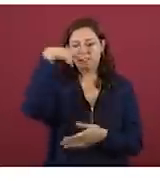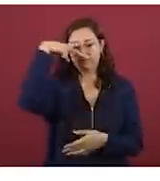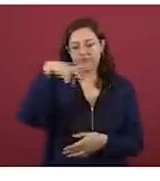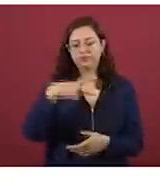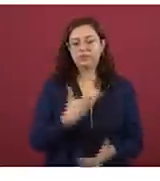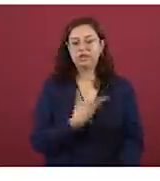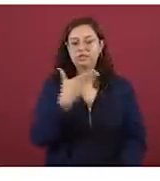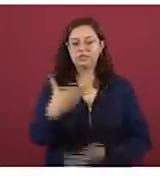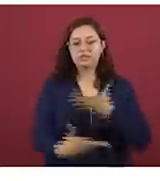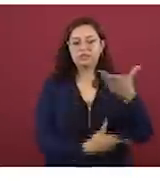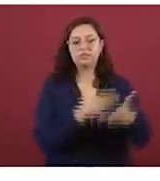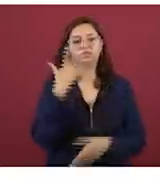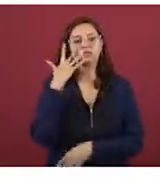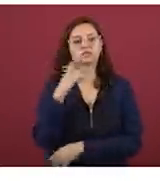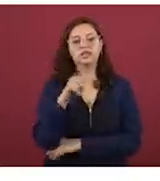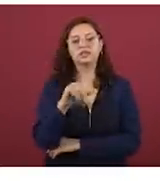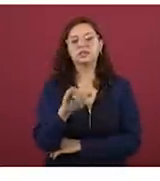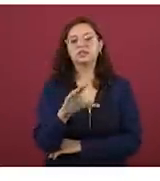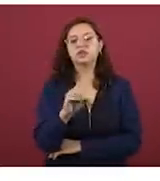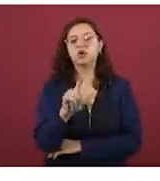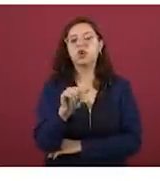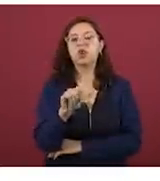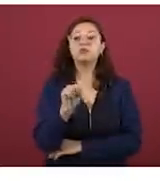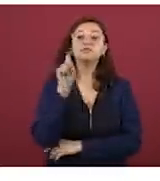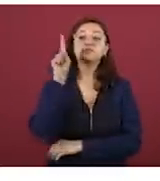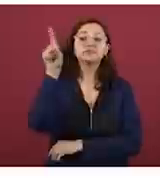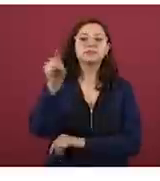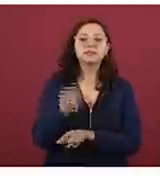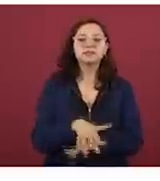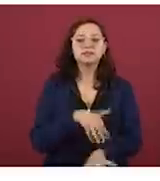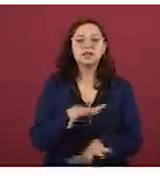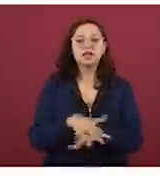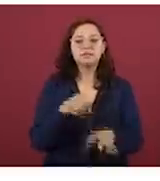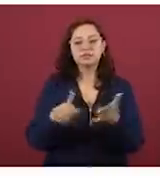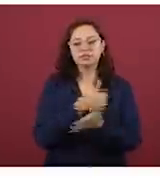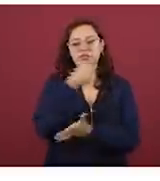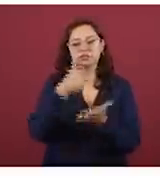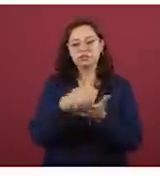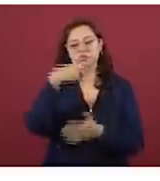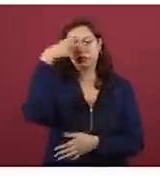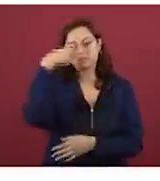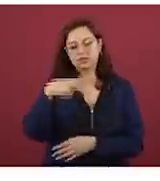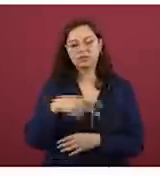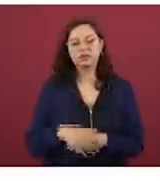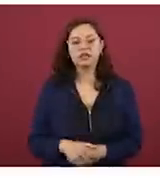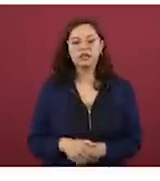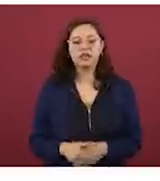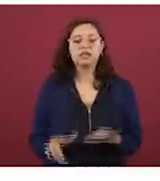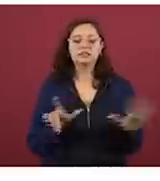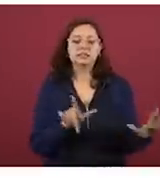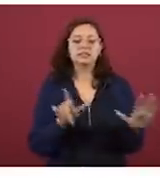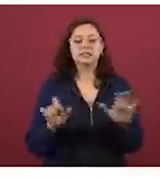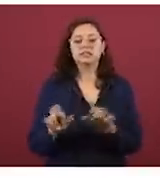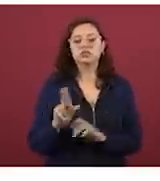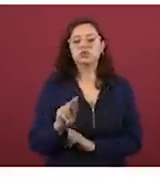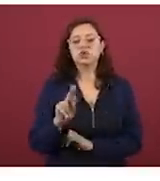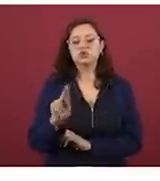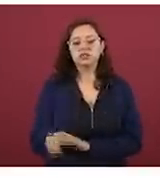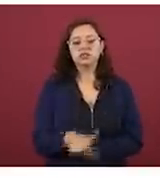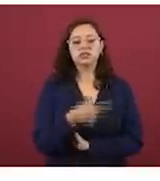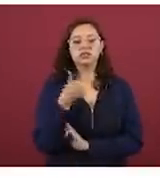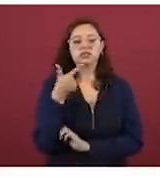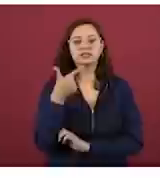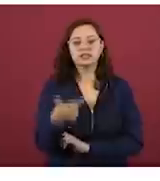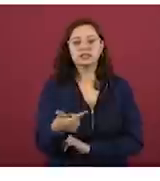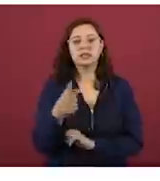Servicio San Nicolás en Tlalpan, Ciudad de México, que está dando 787 mililitros de menos por cada